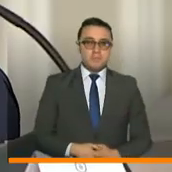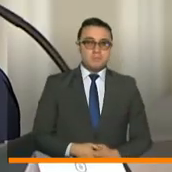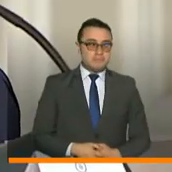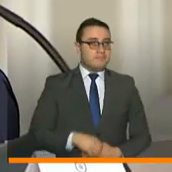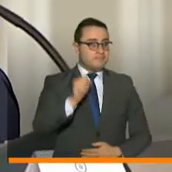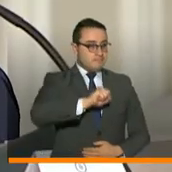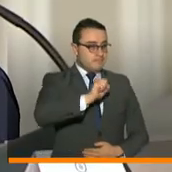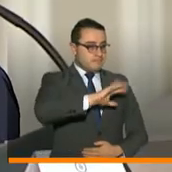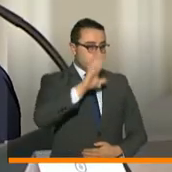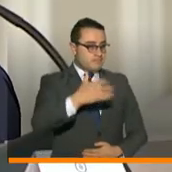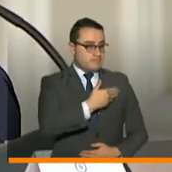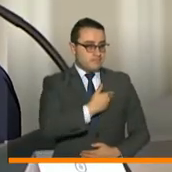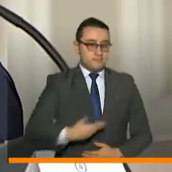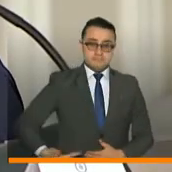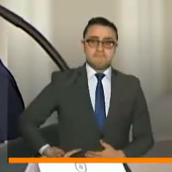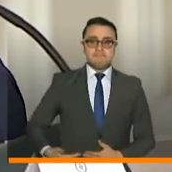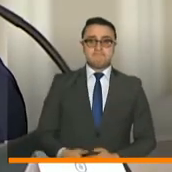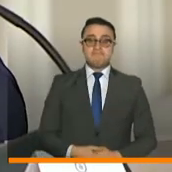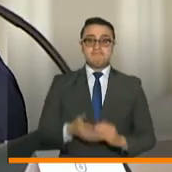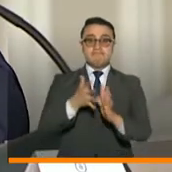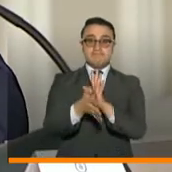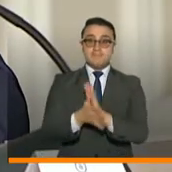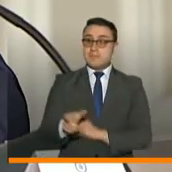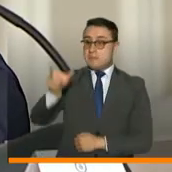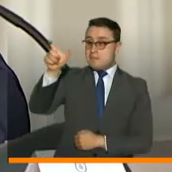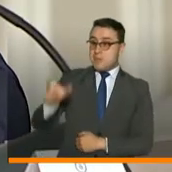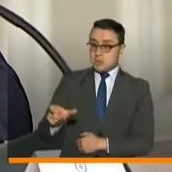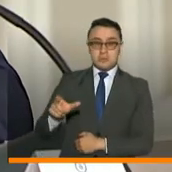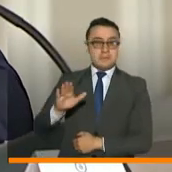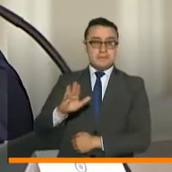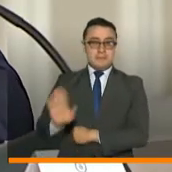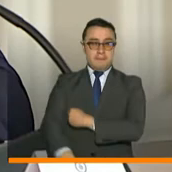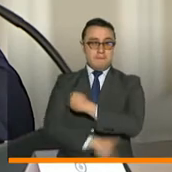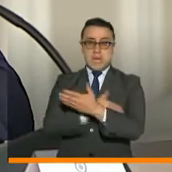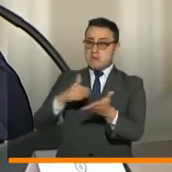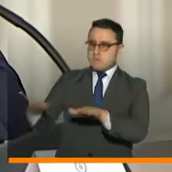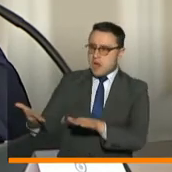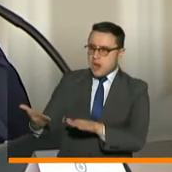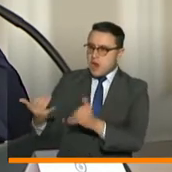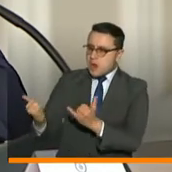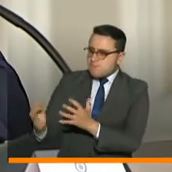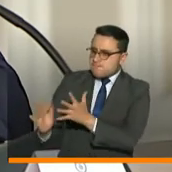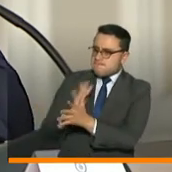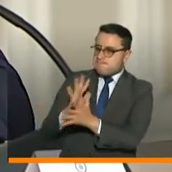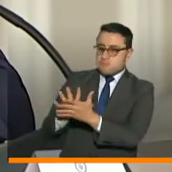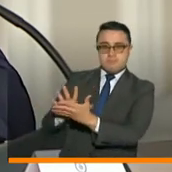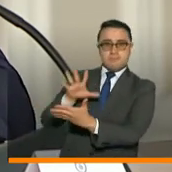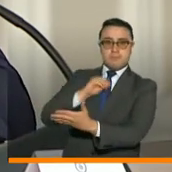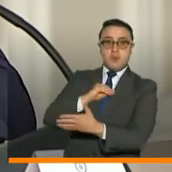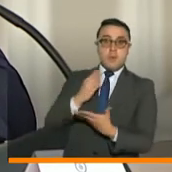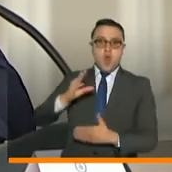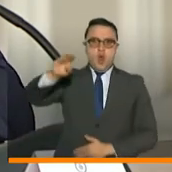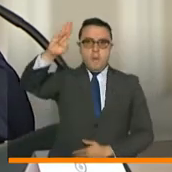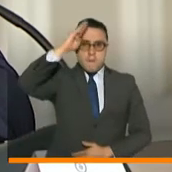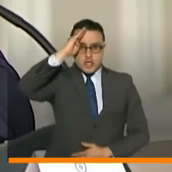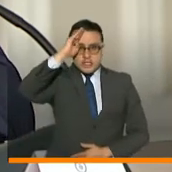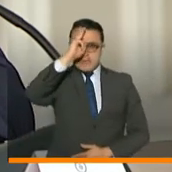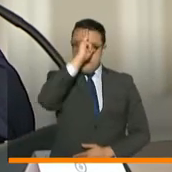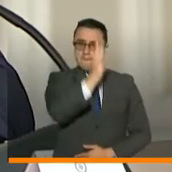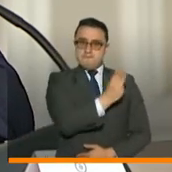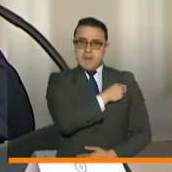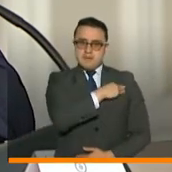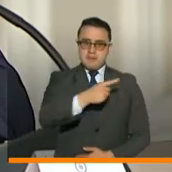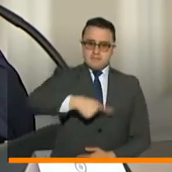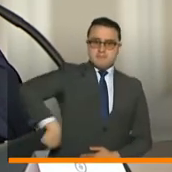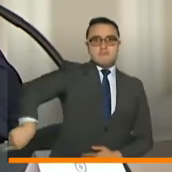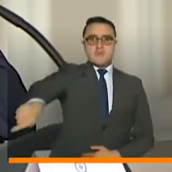decirle este es que este es uno de los legados que el señor ministro carlos holmes trujillo unas fuerzas militares y de policía con todas las